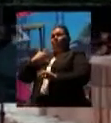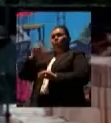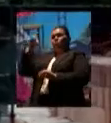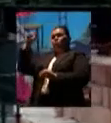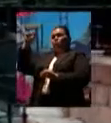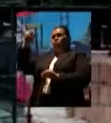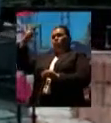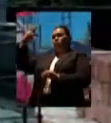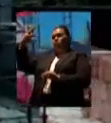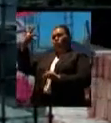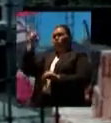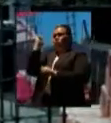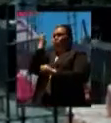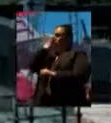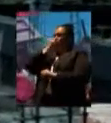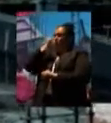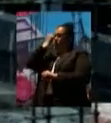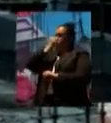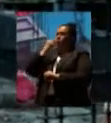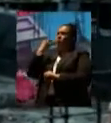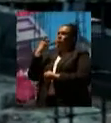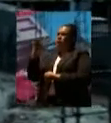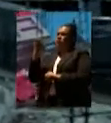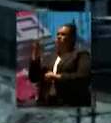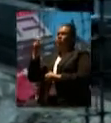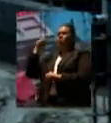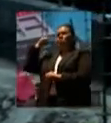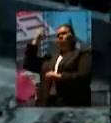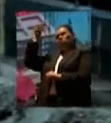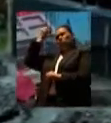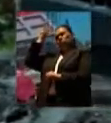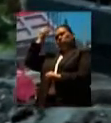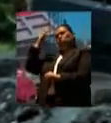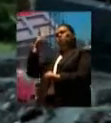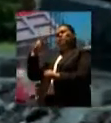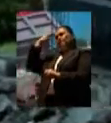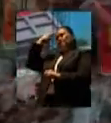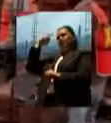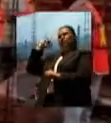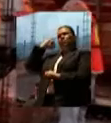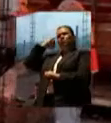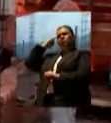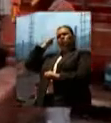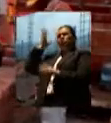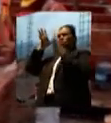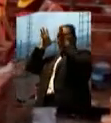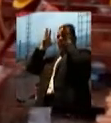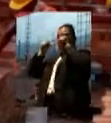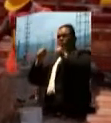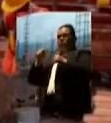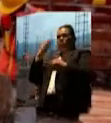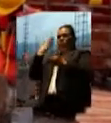investigadores realizan para mejorar la organización social y productiva de nuestras